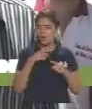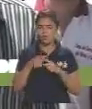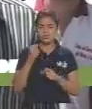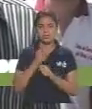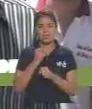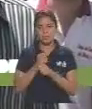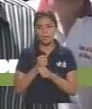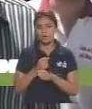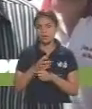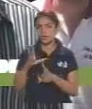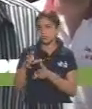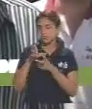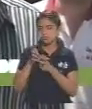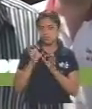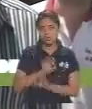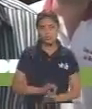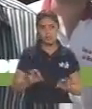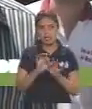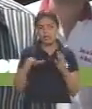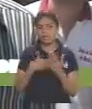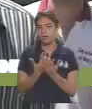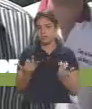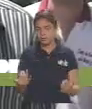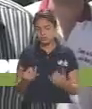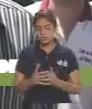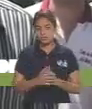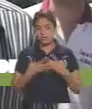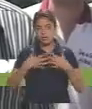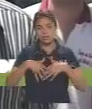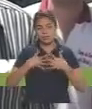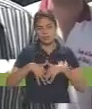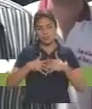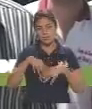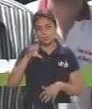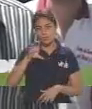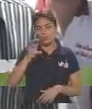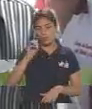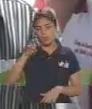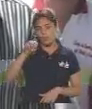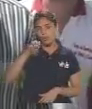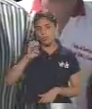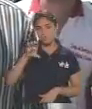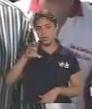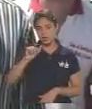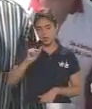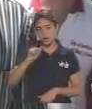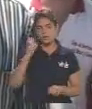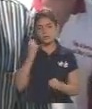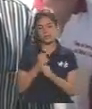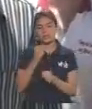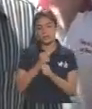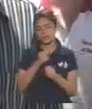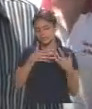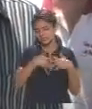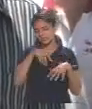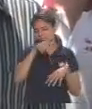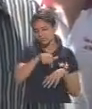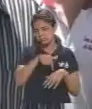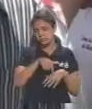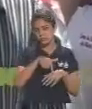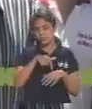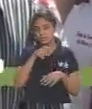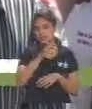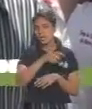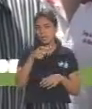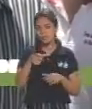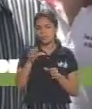que no venían percibiendo. Actualmente la empresa Comeca trabajaba, a los compañeros tenía,